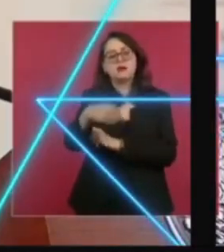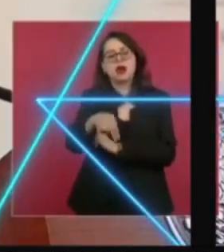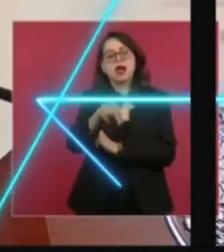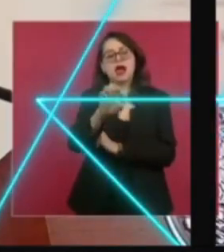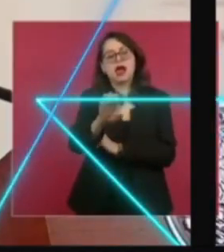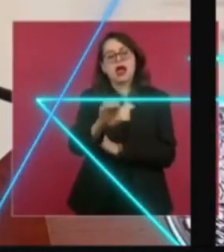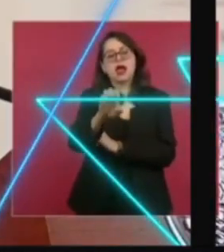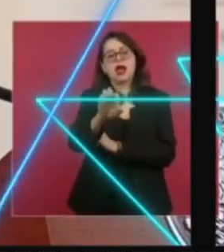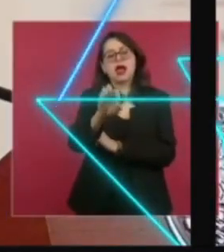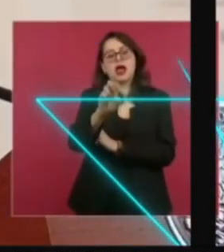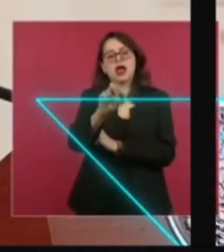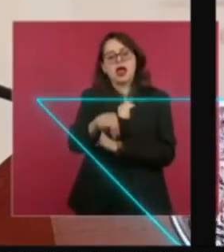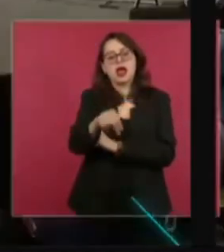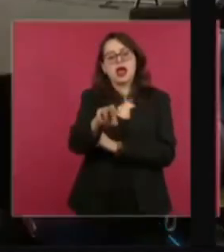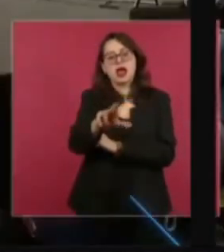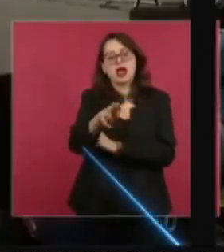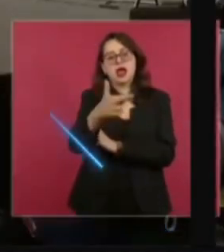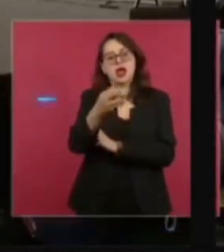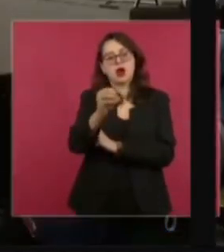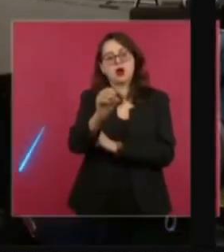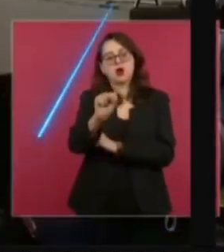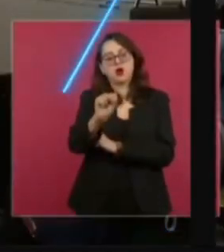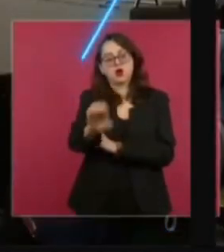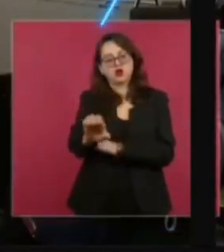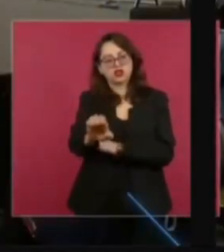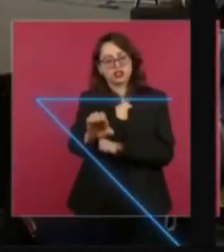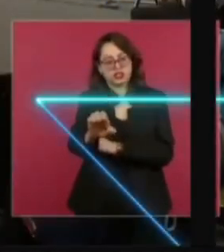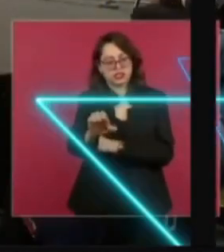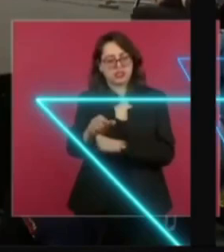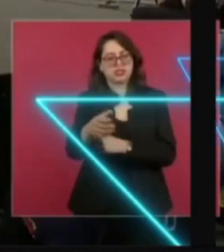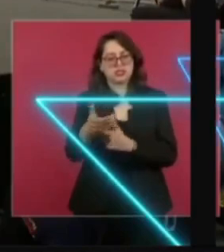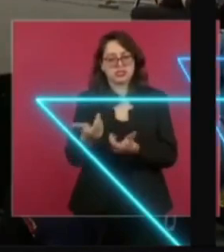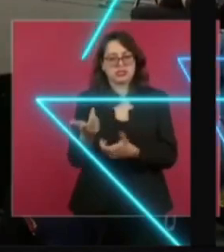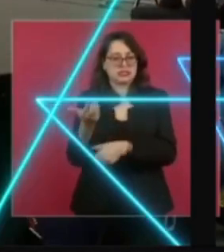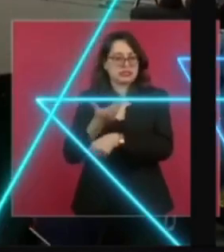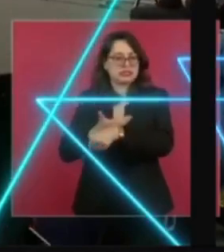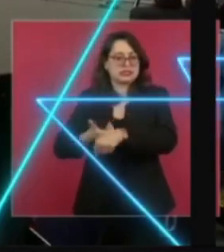y como todavía no está el engroso